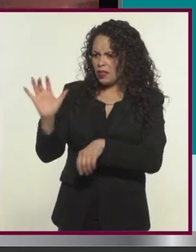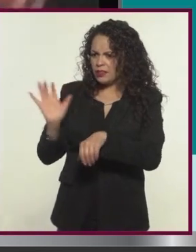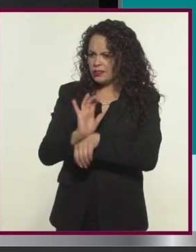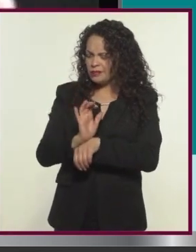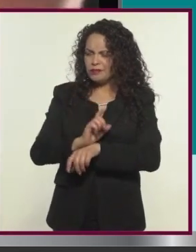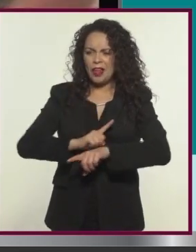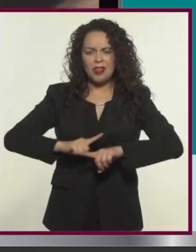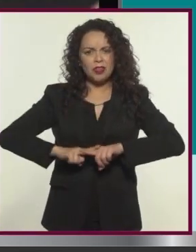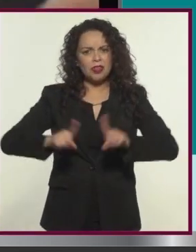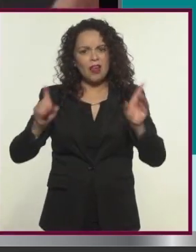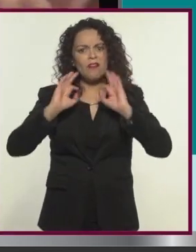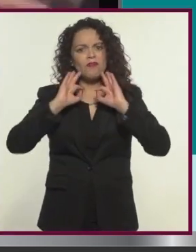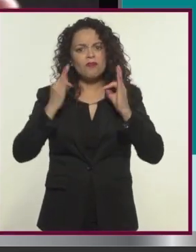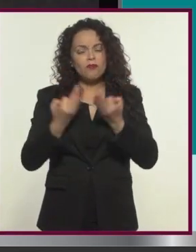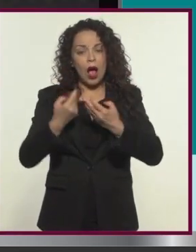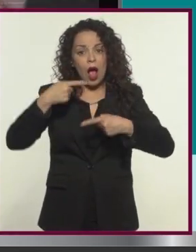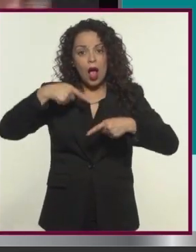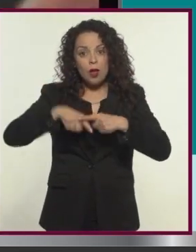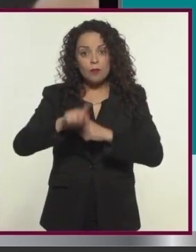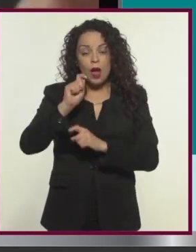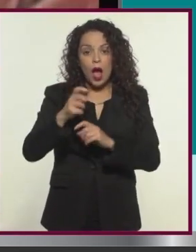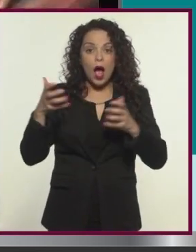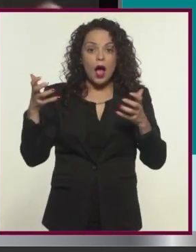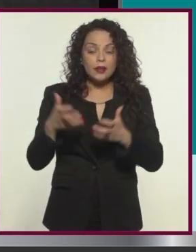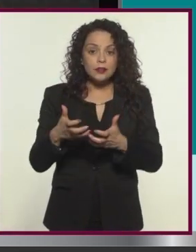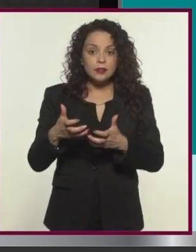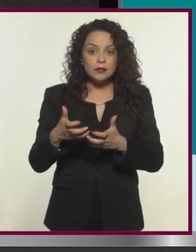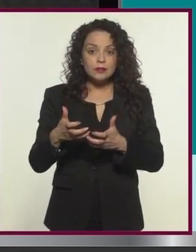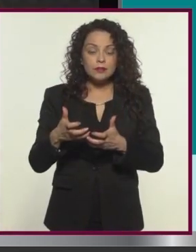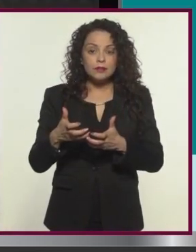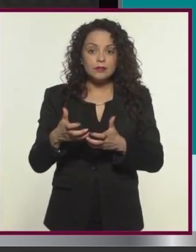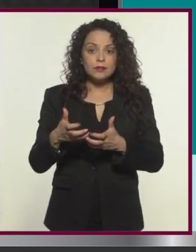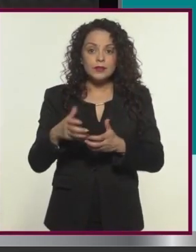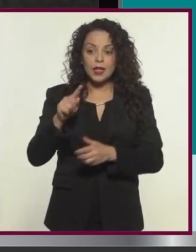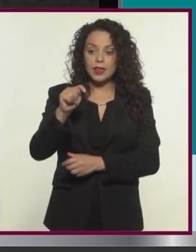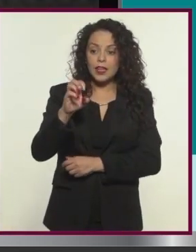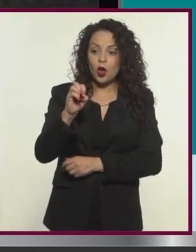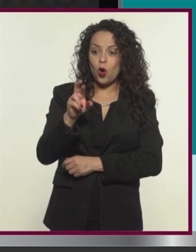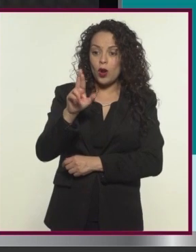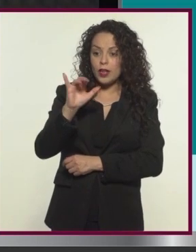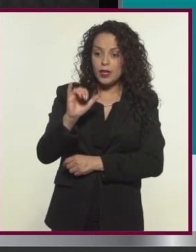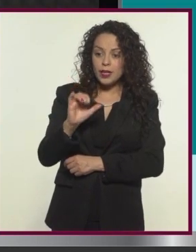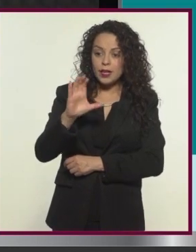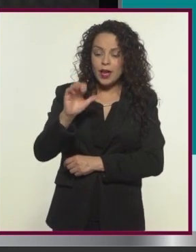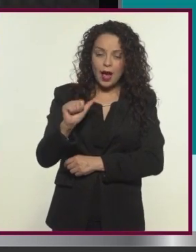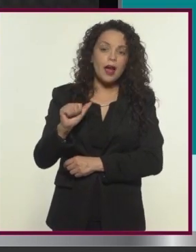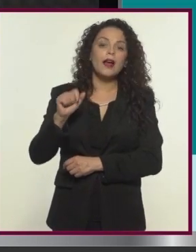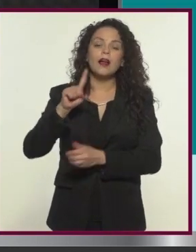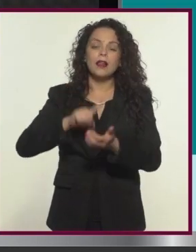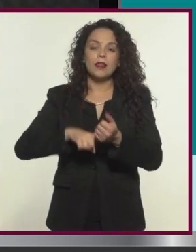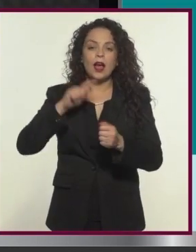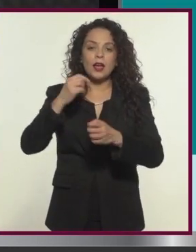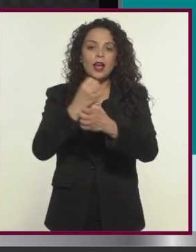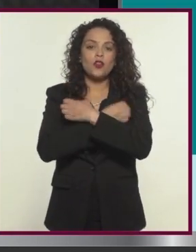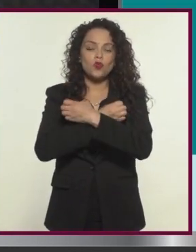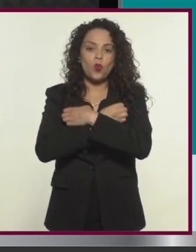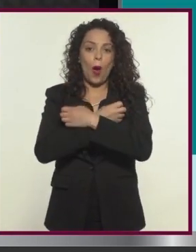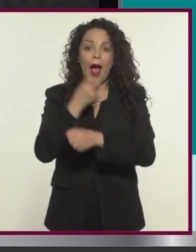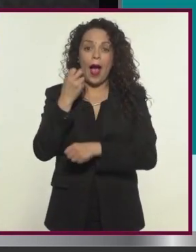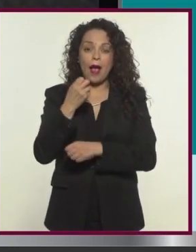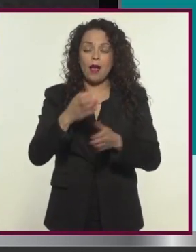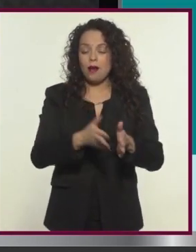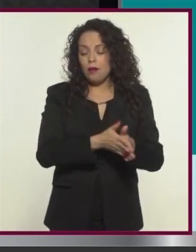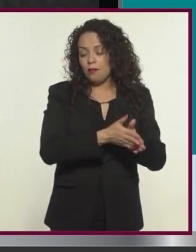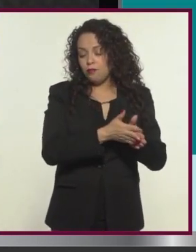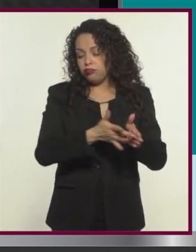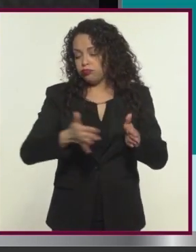cine desde otra perspectiva y empiezan a generar, digamos de alguna manera, la base teórica o la base académica, que es la que